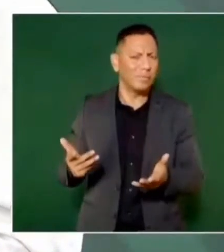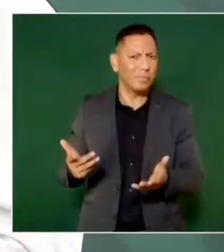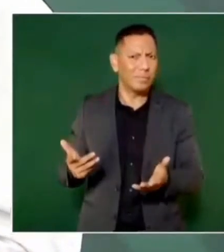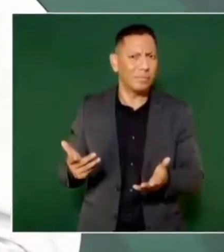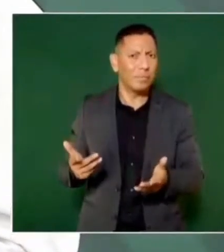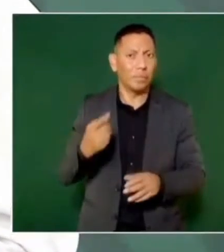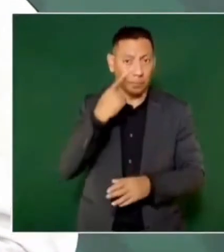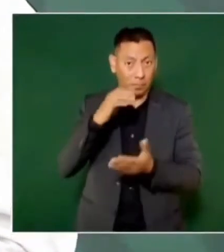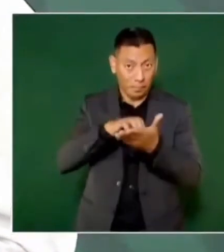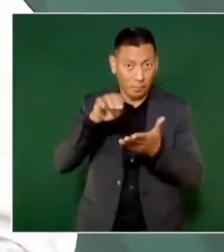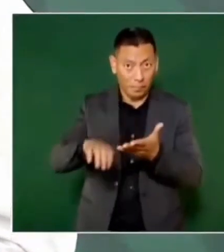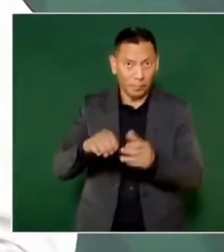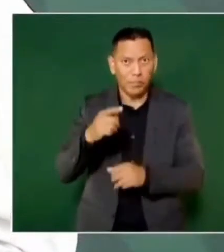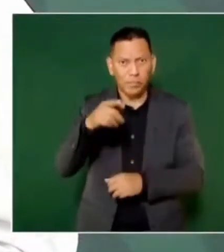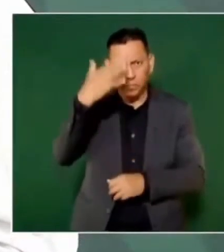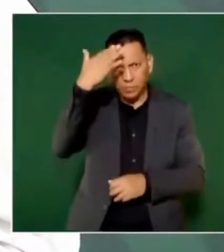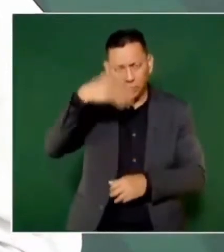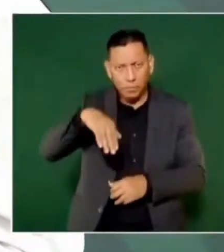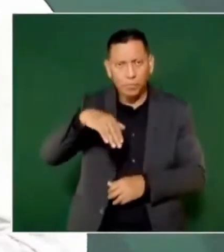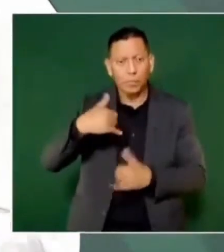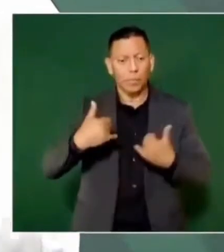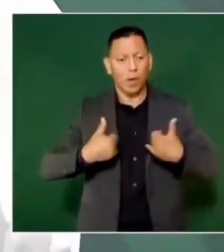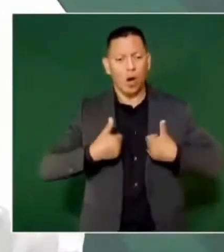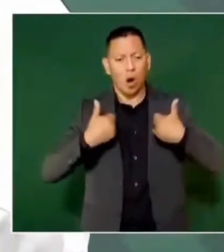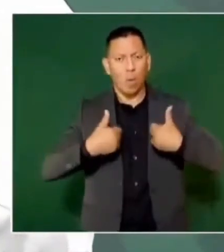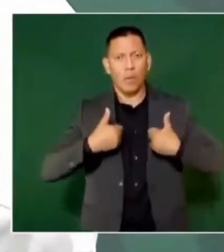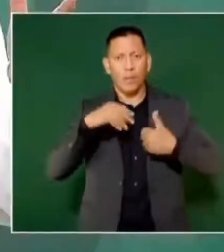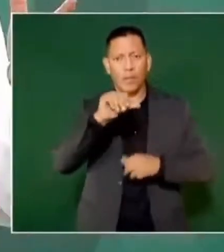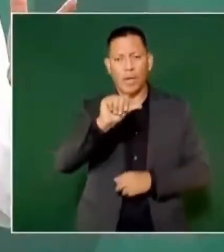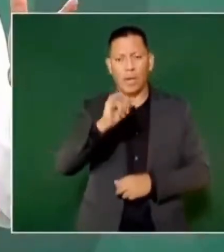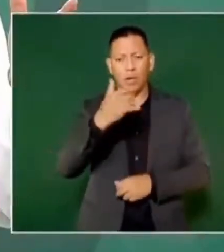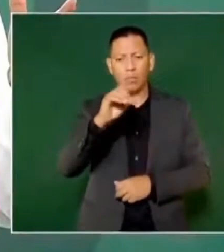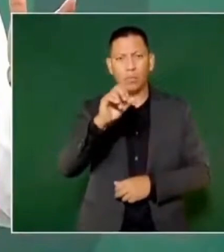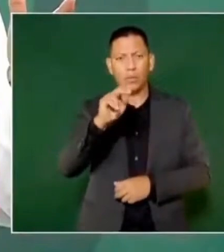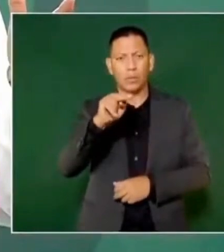los jóvenes desaparecidos de Ayotzinapa y me encontré